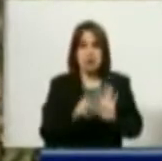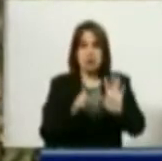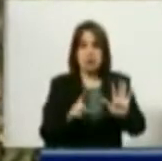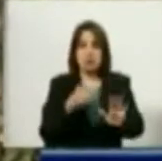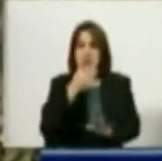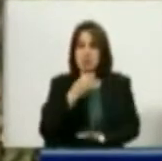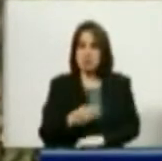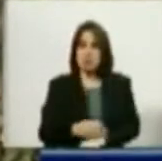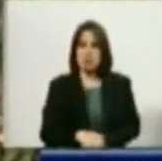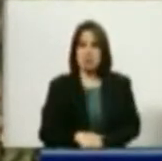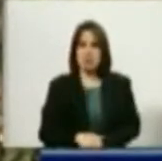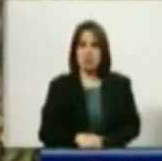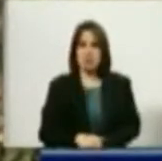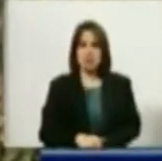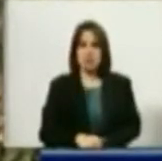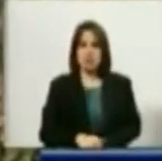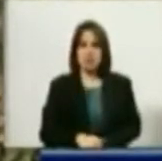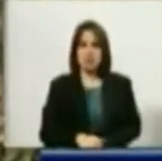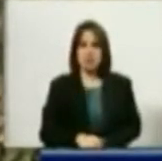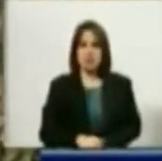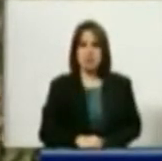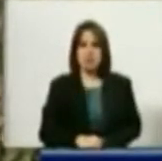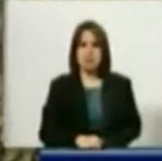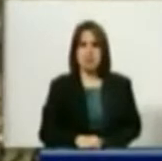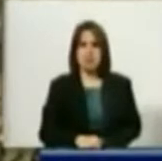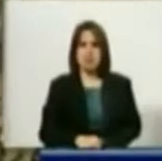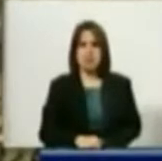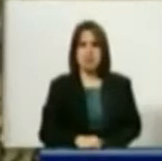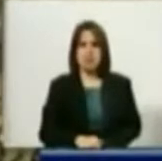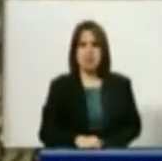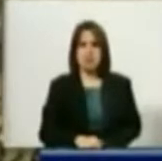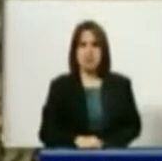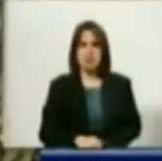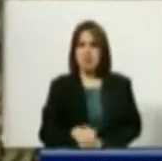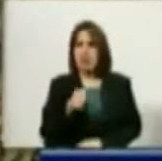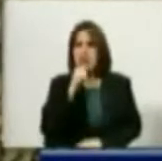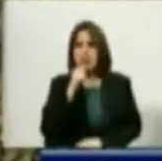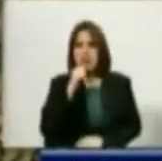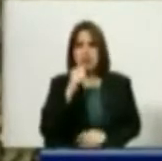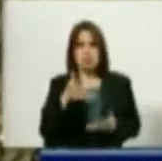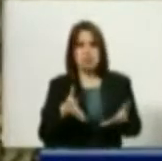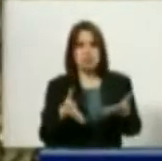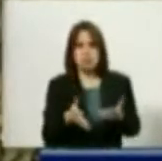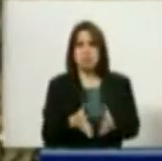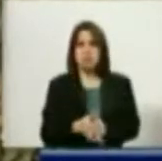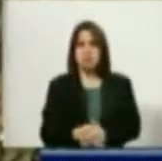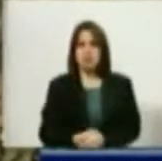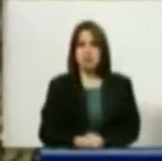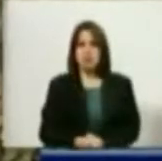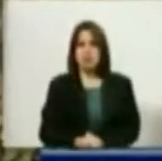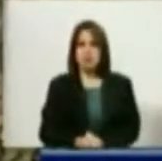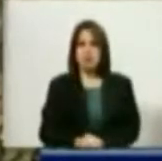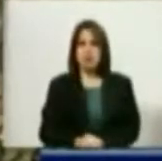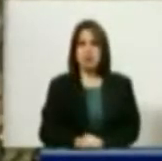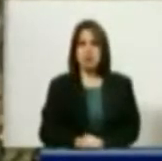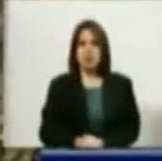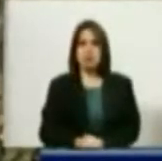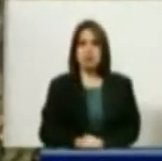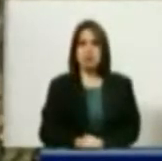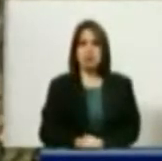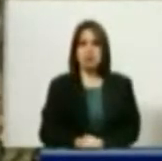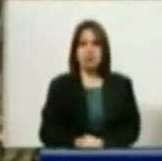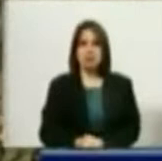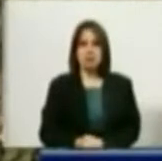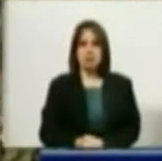ateneo cuando Miguel Enrique andaba como loco para ver a qué le ponía la mano de plata y hasta la mujer de la esposa de Miguel Enrique